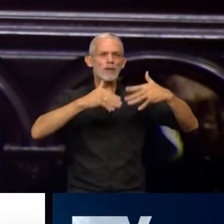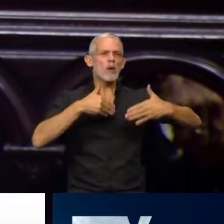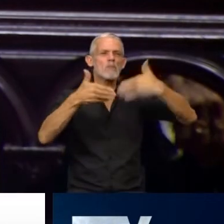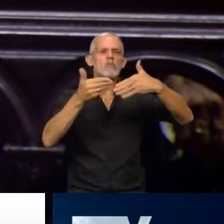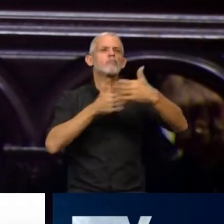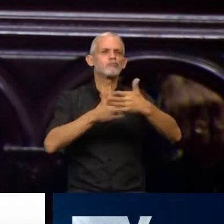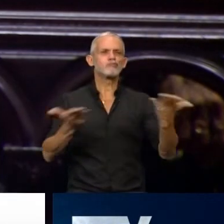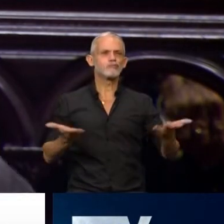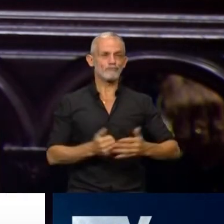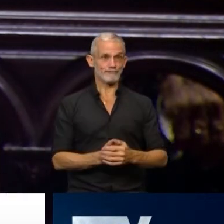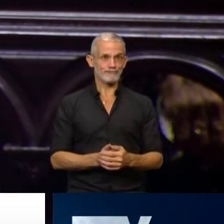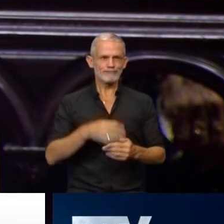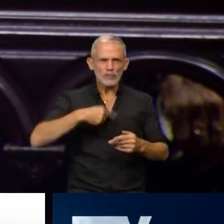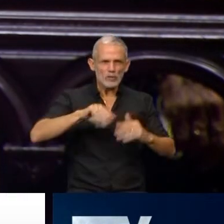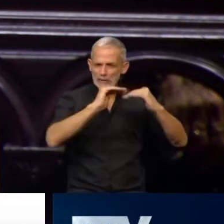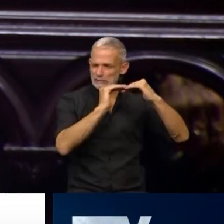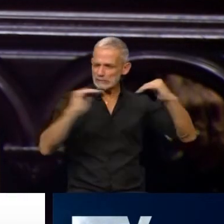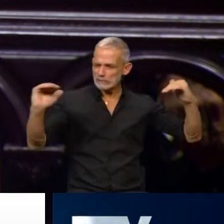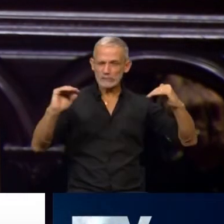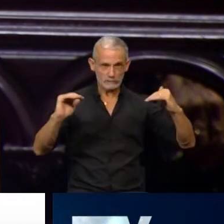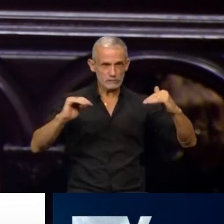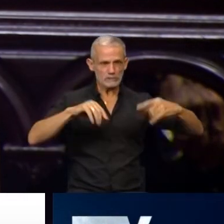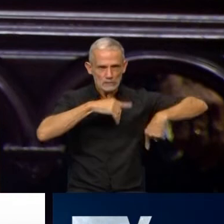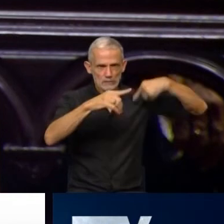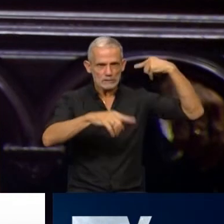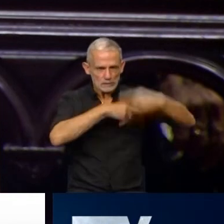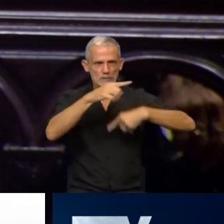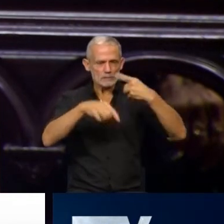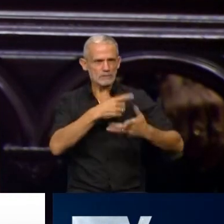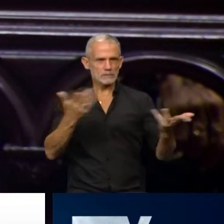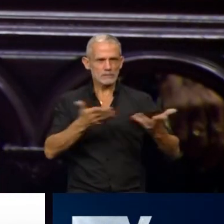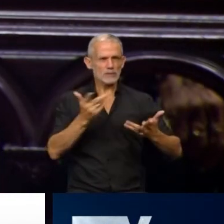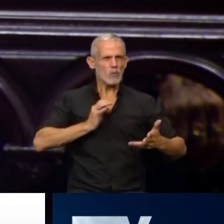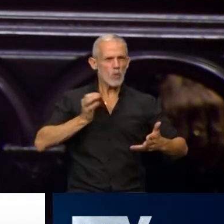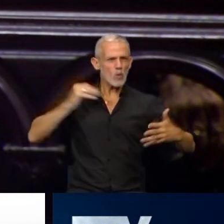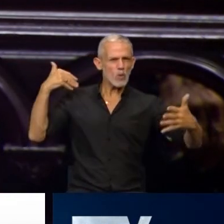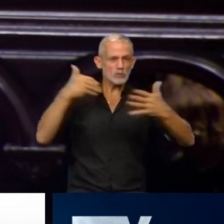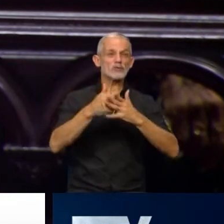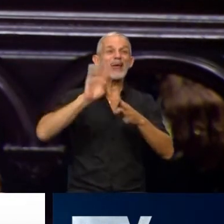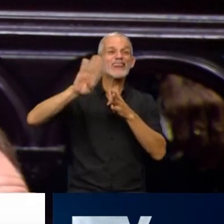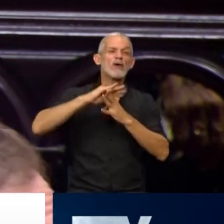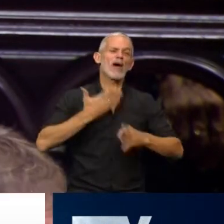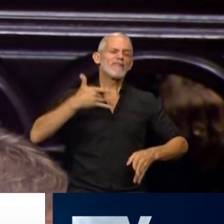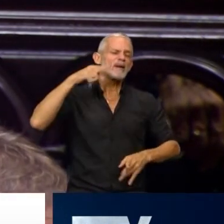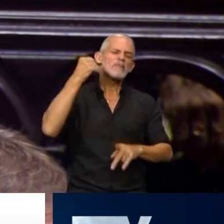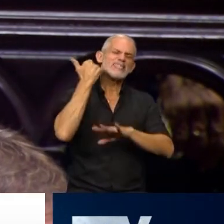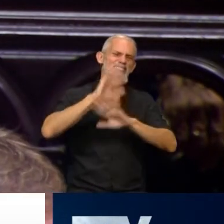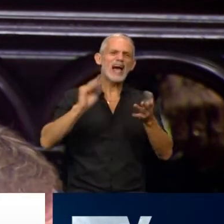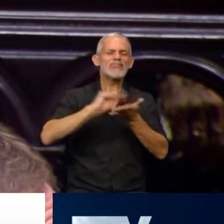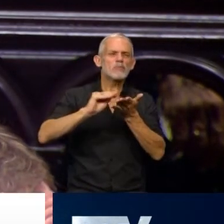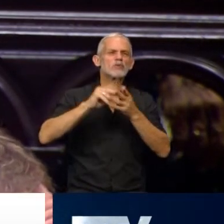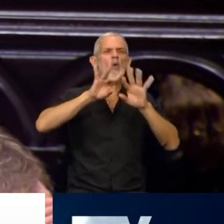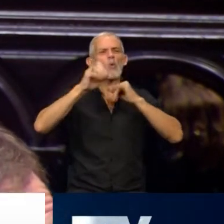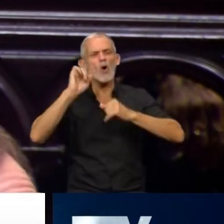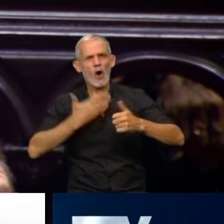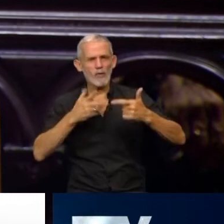crecer. Y estamos en esa trampa hace muchísimos años. La deuda con el fondo, lo dijo el diputado Wolf,